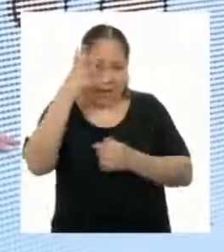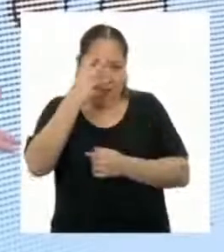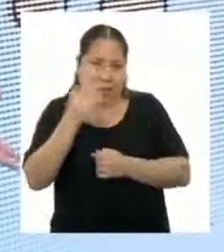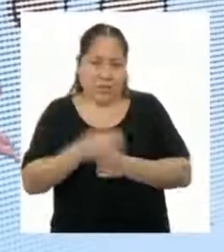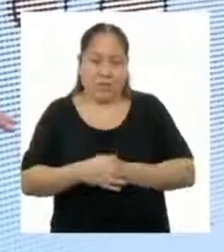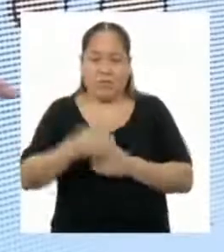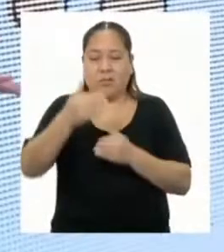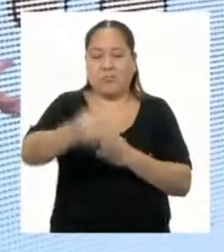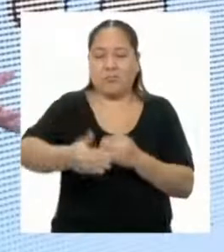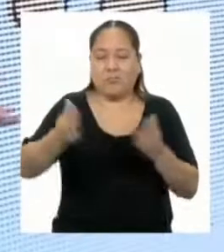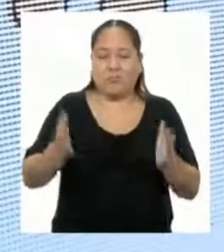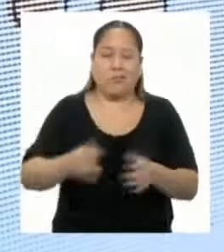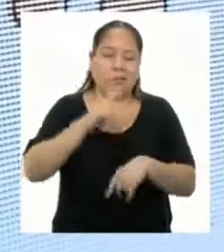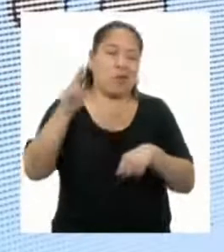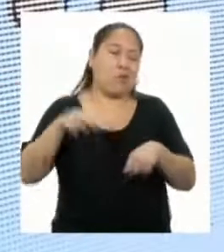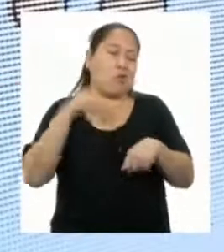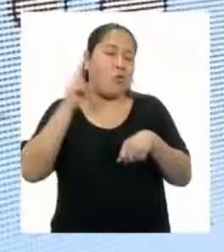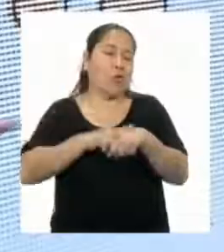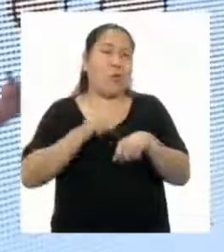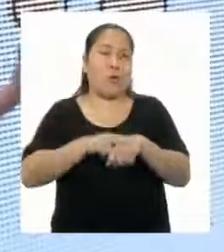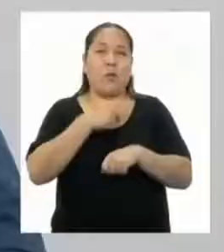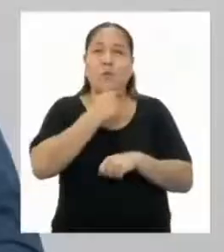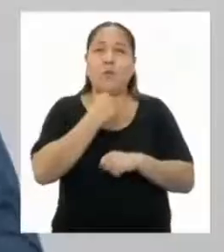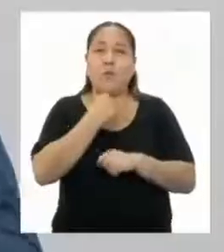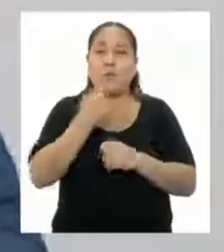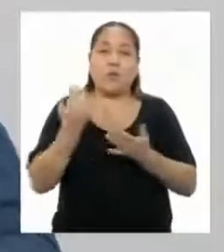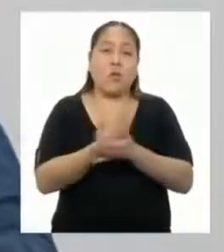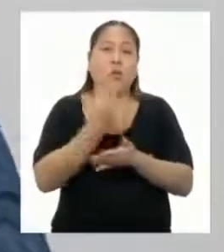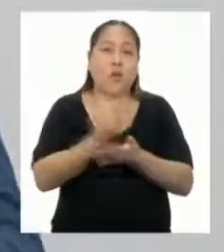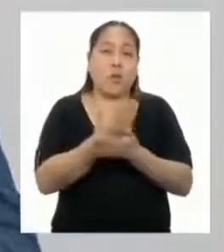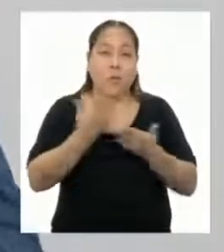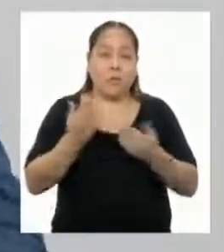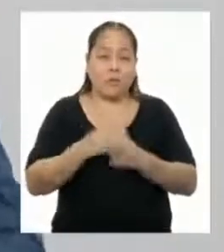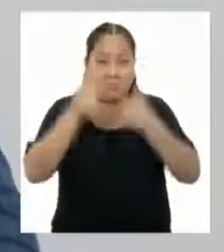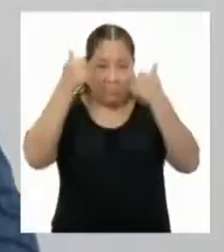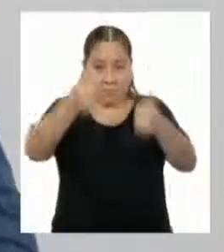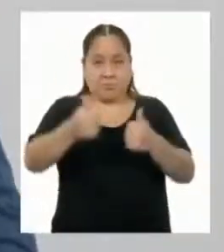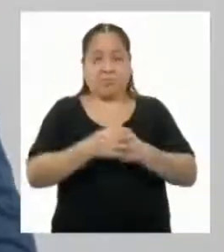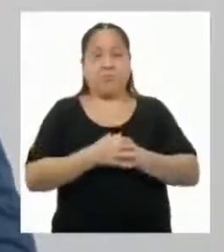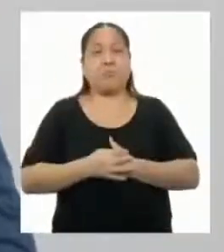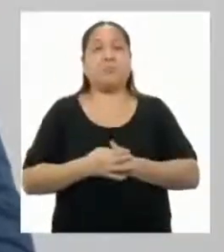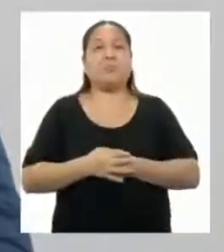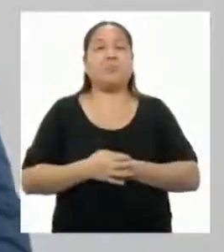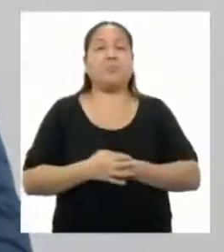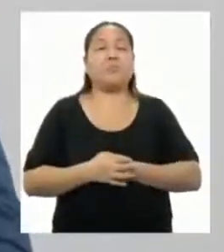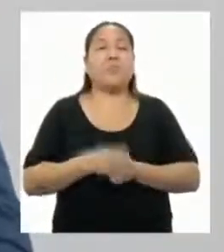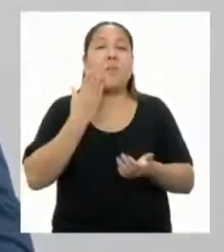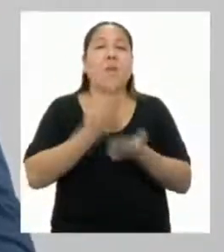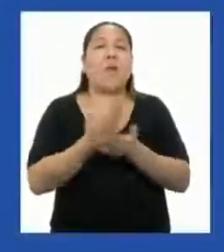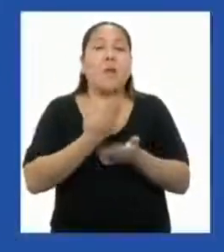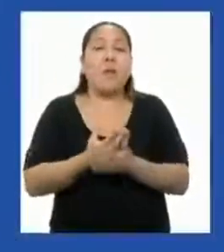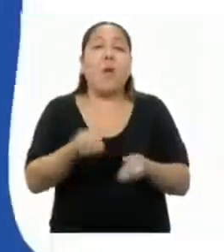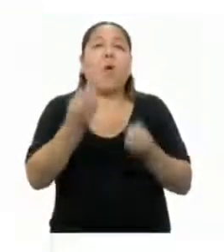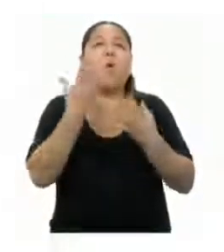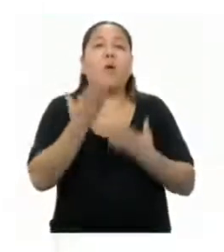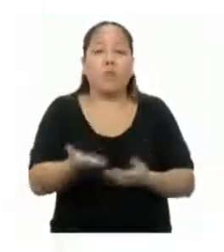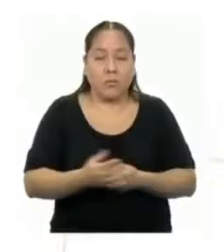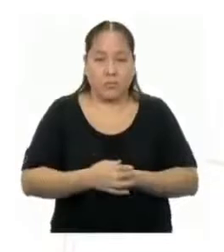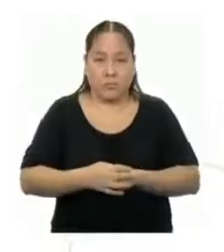las cajas cuadradas son muy normales y a mí me gusta innovar. Claro, Yaremis. A ver, ¿cuánto te